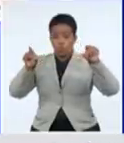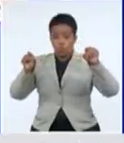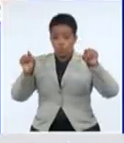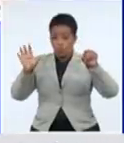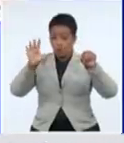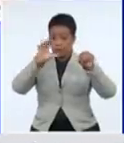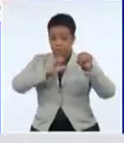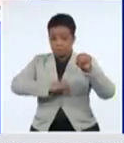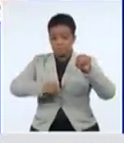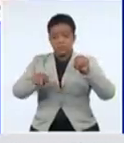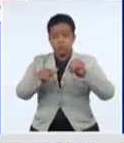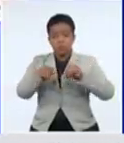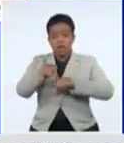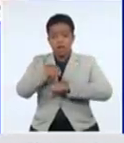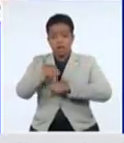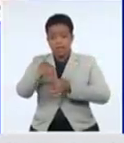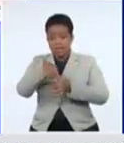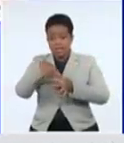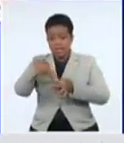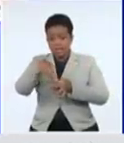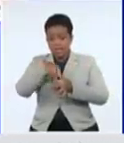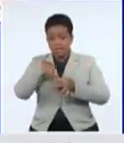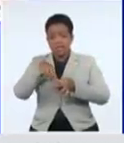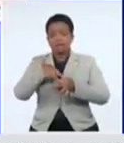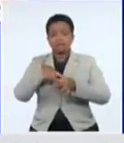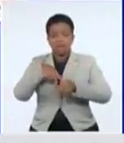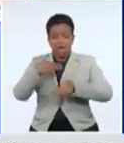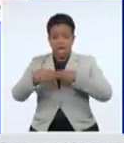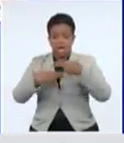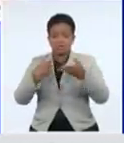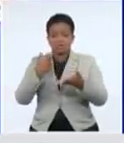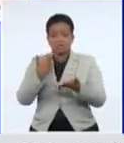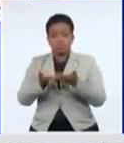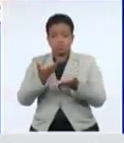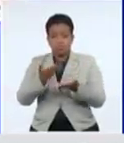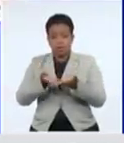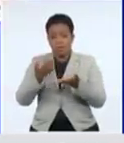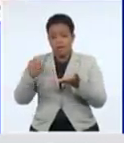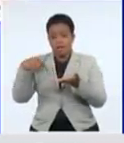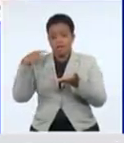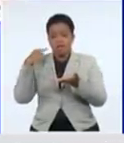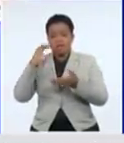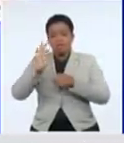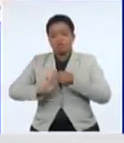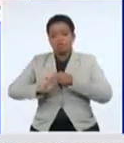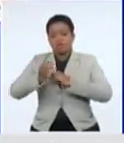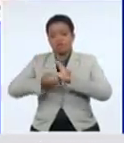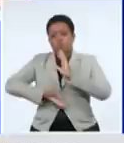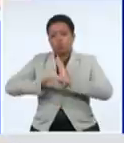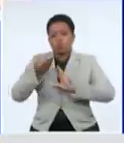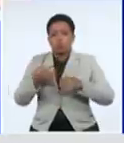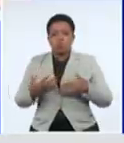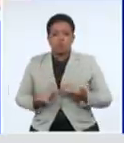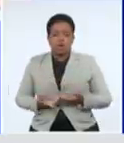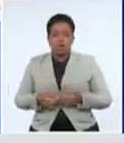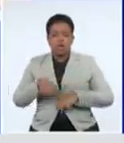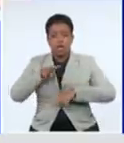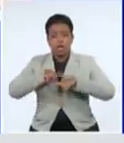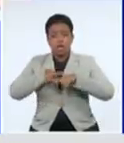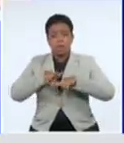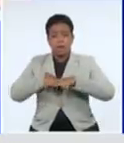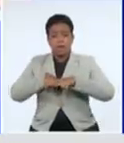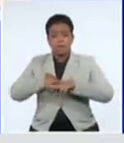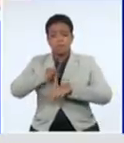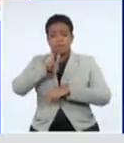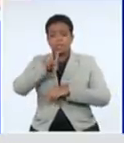Juventud procesando muestras en el día de ayer, los mayores porcientos en La Habana, el